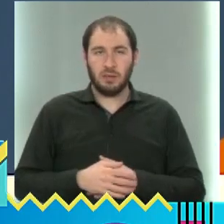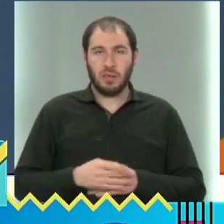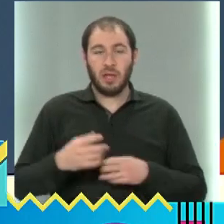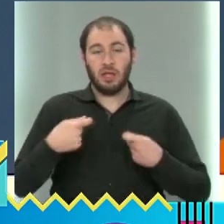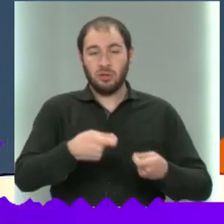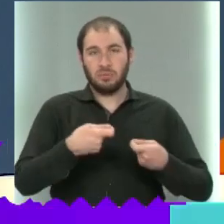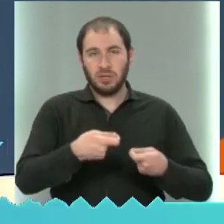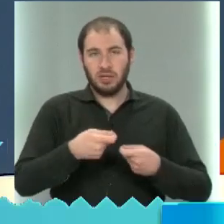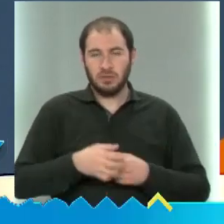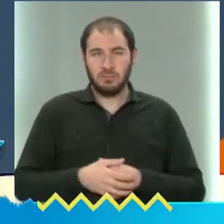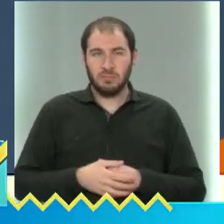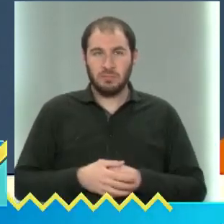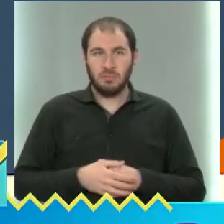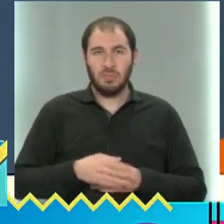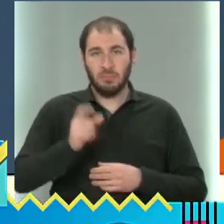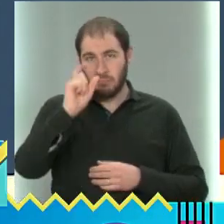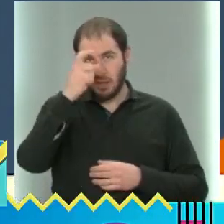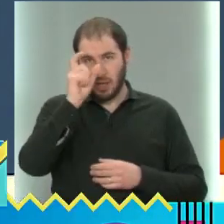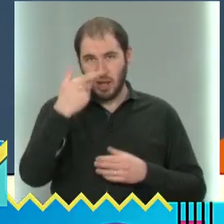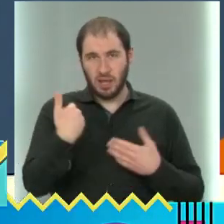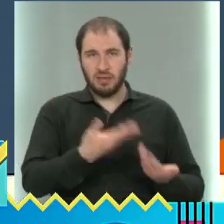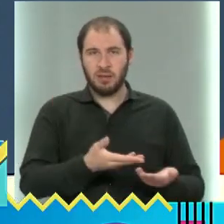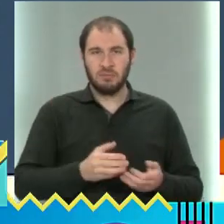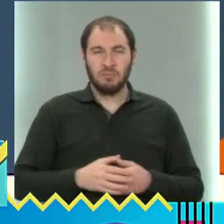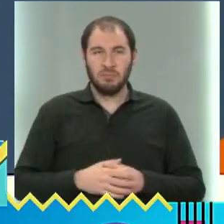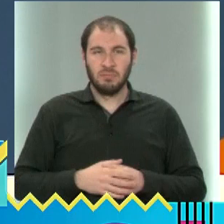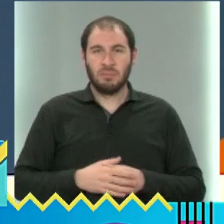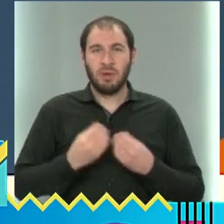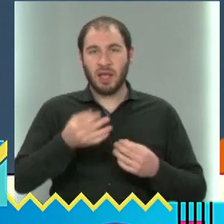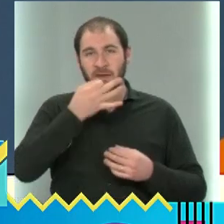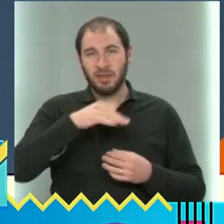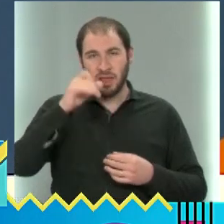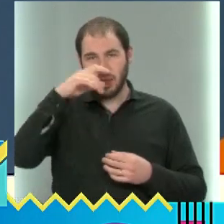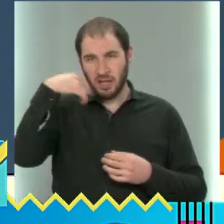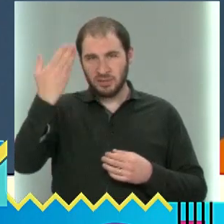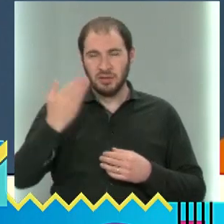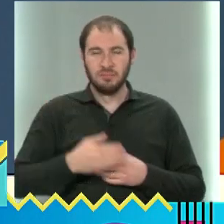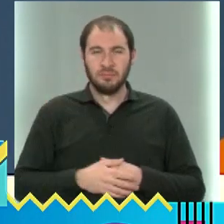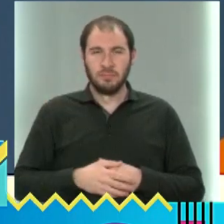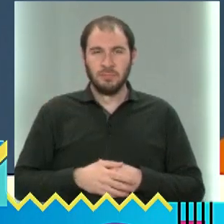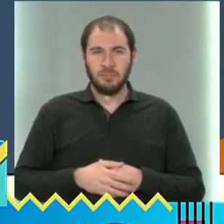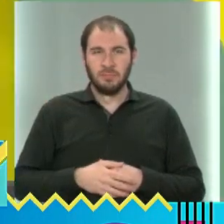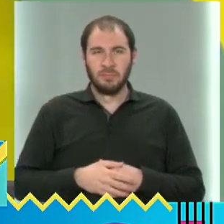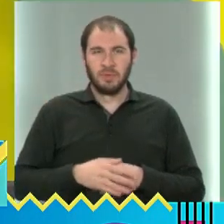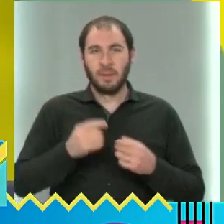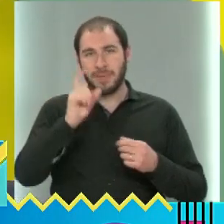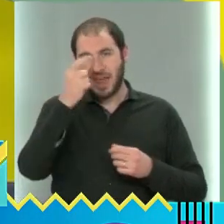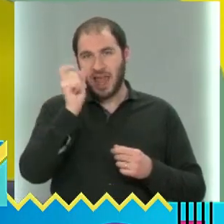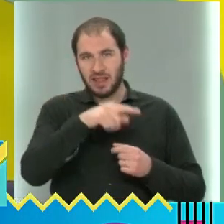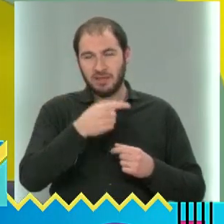subsidio a las mineras para la exportación de los